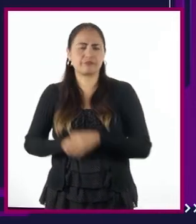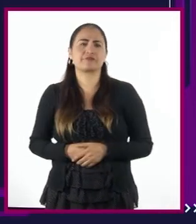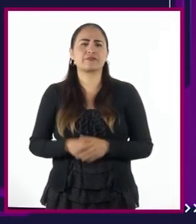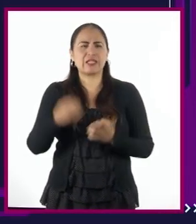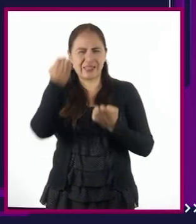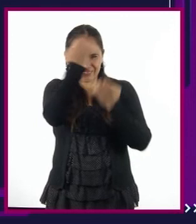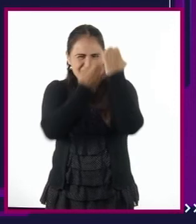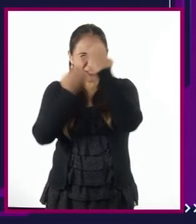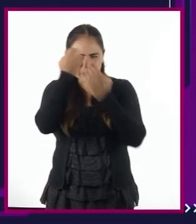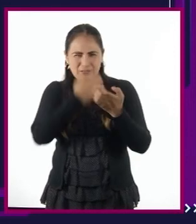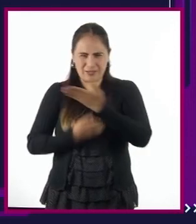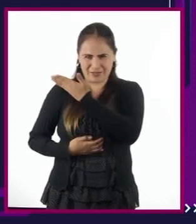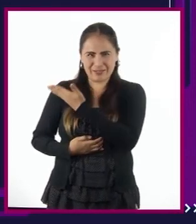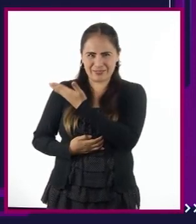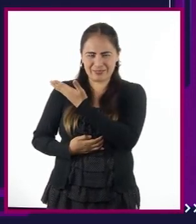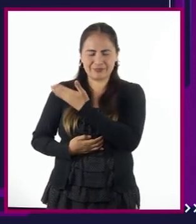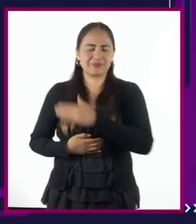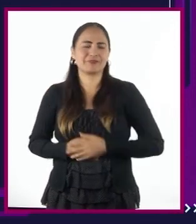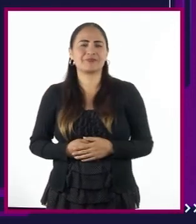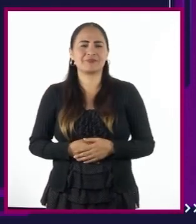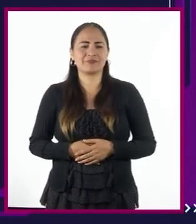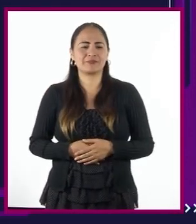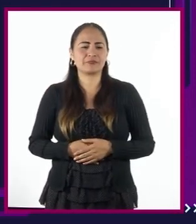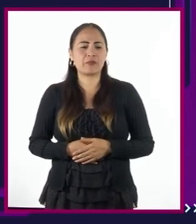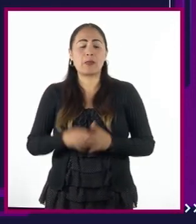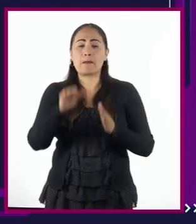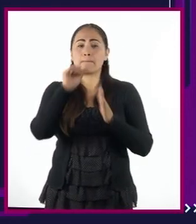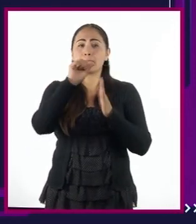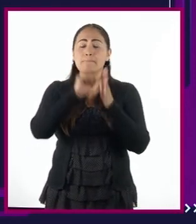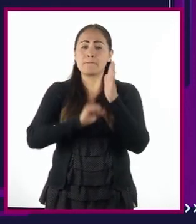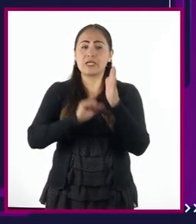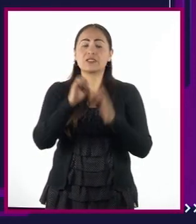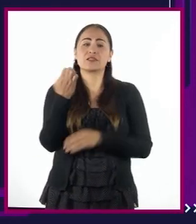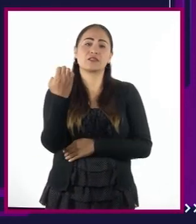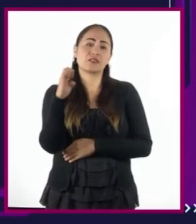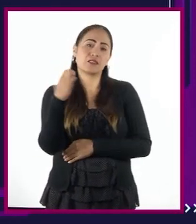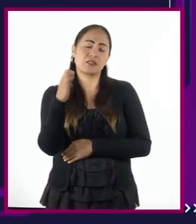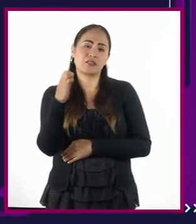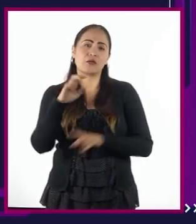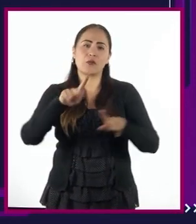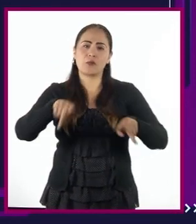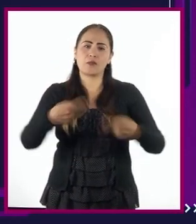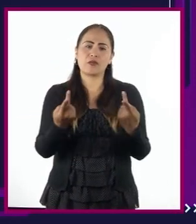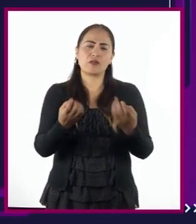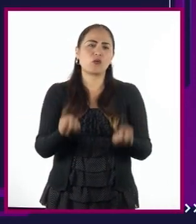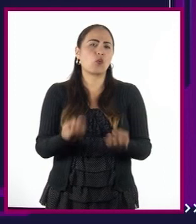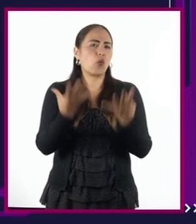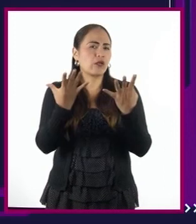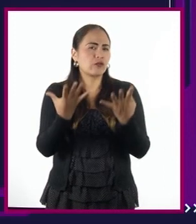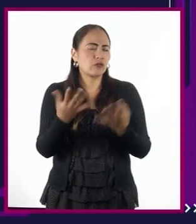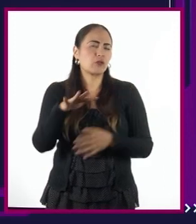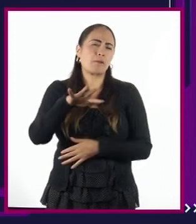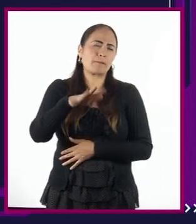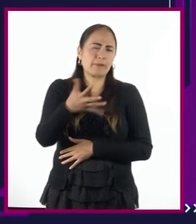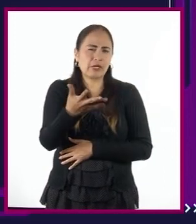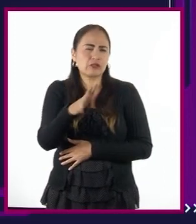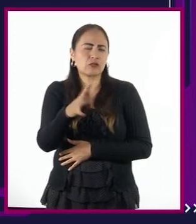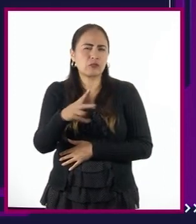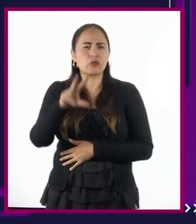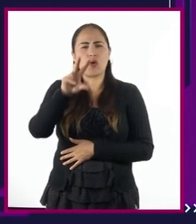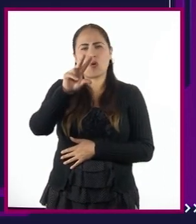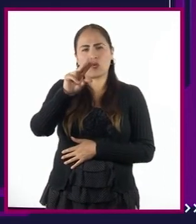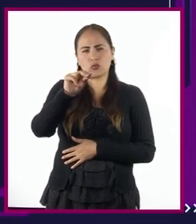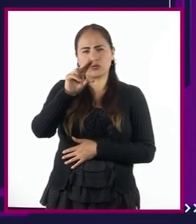la gráfica, podemos observar que en el mes de enero se vendieron aproximadamente